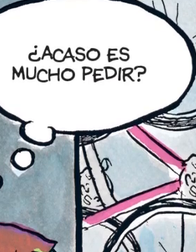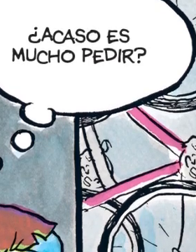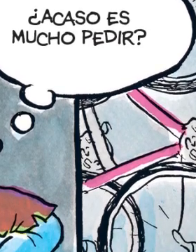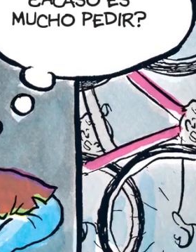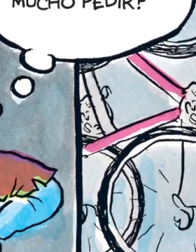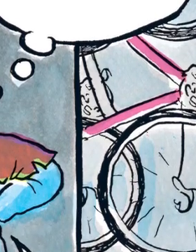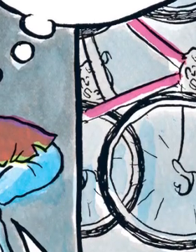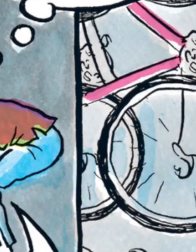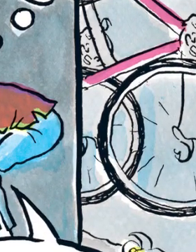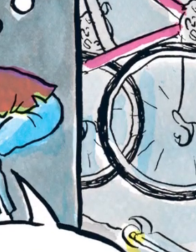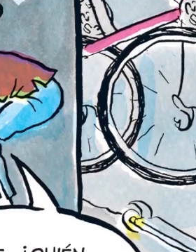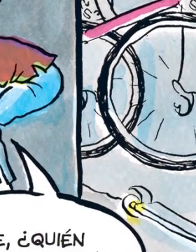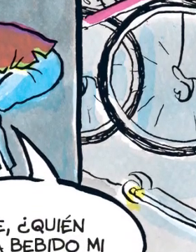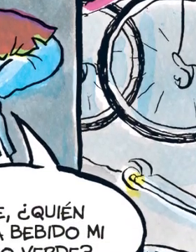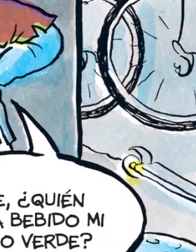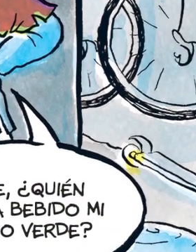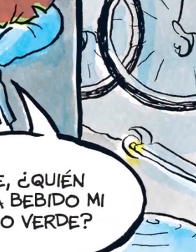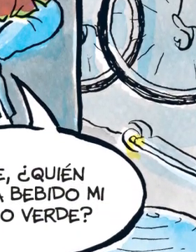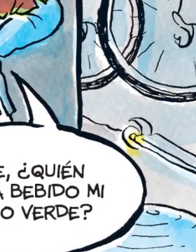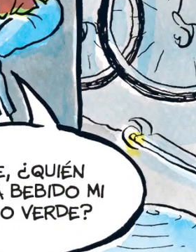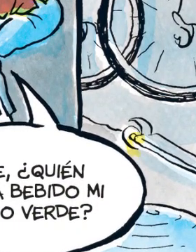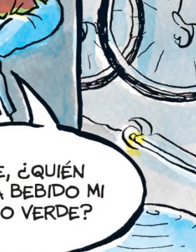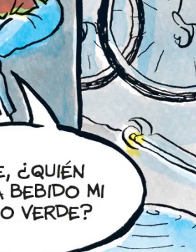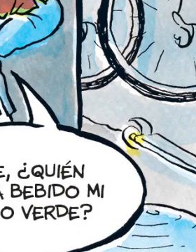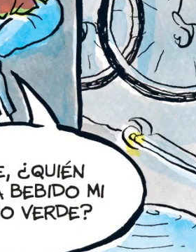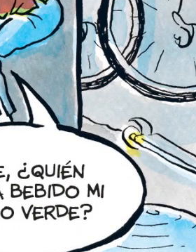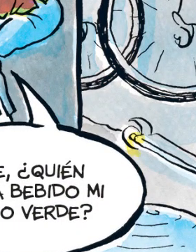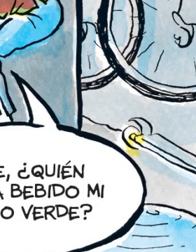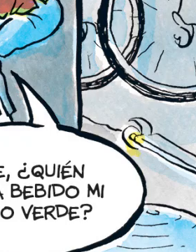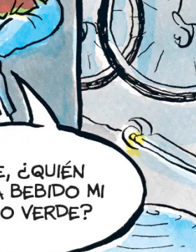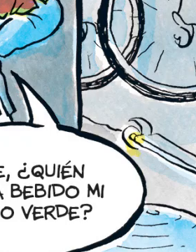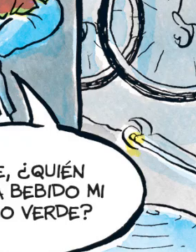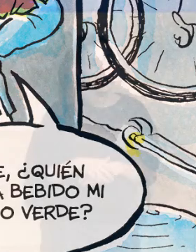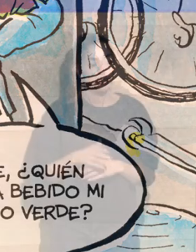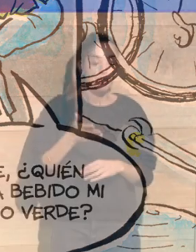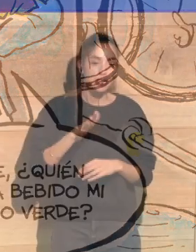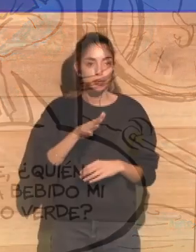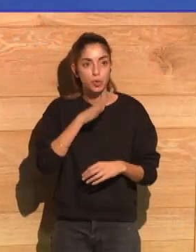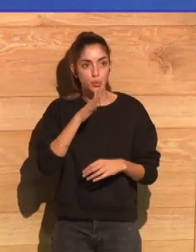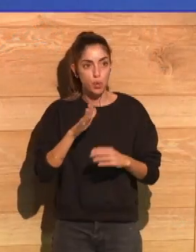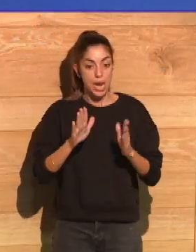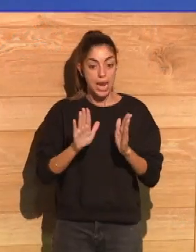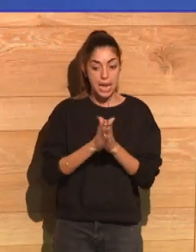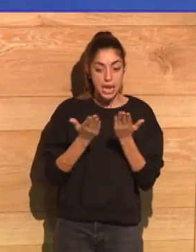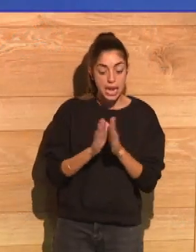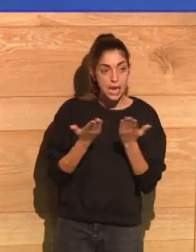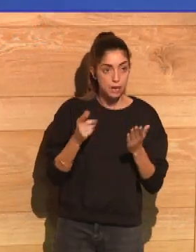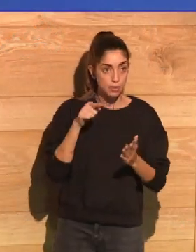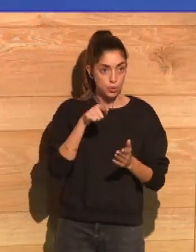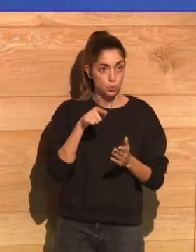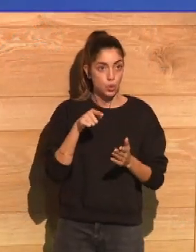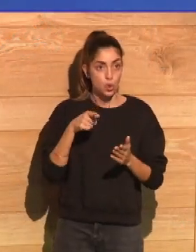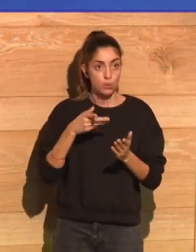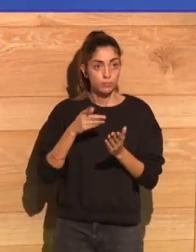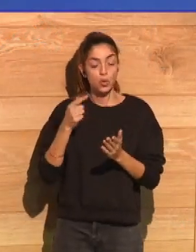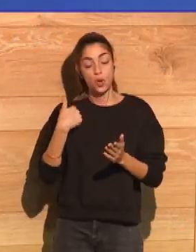es lo que ocurrió, más o menos. Más o menos porque además la obra tuviste que, hablaba yo de las ramas,